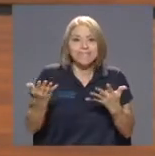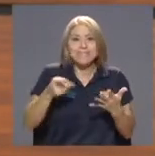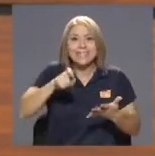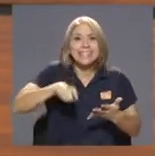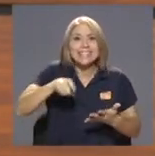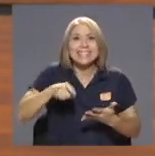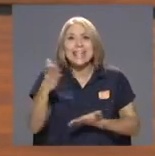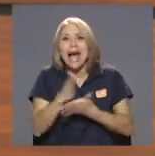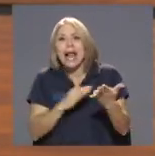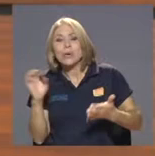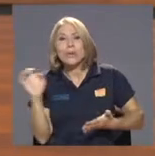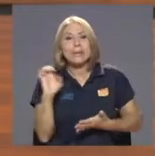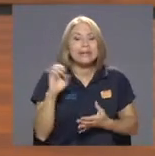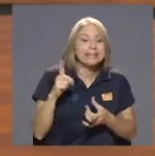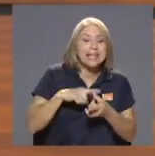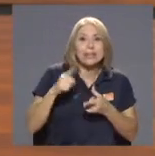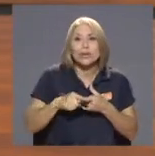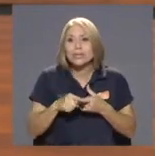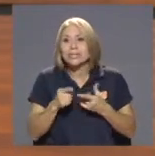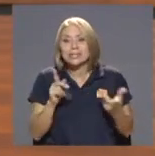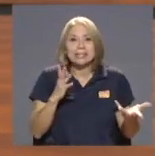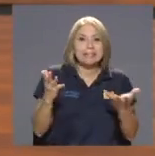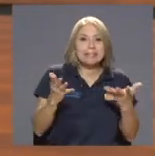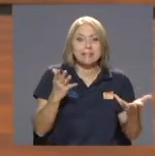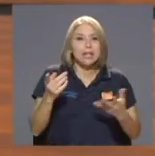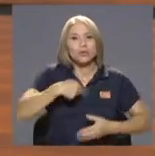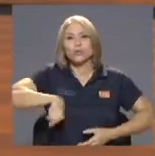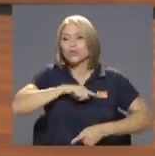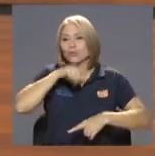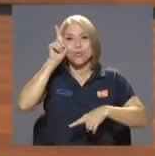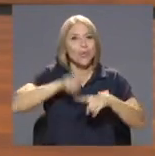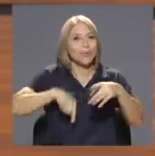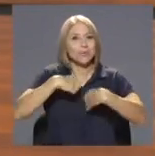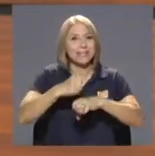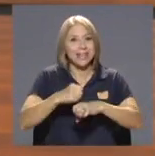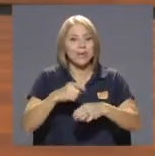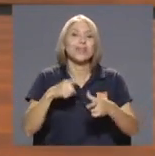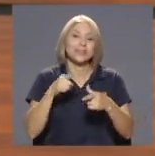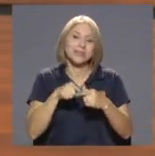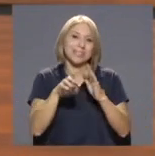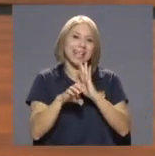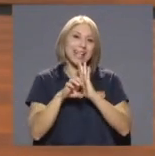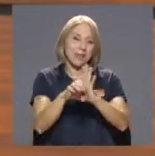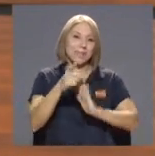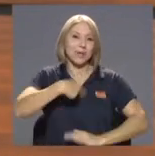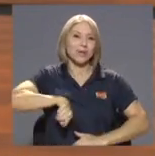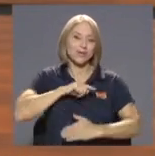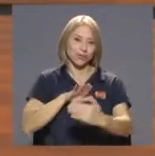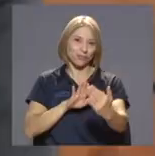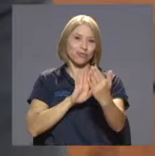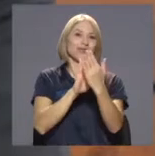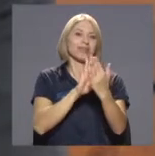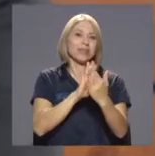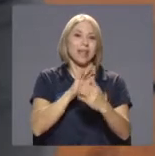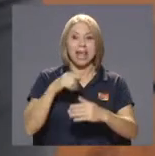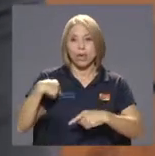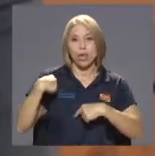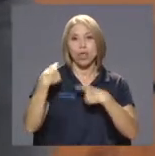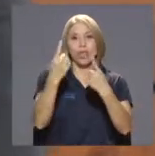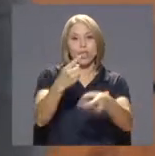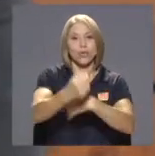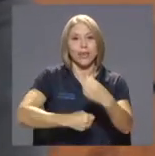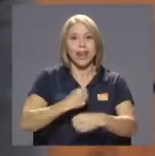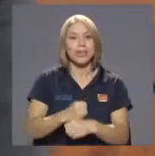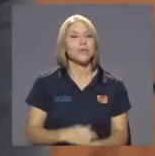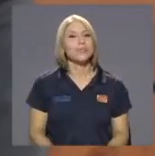comprar ciertas cosas, y en ese momento no podemos hacerlo. Esos son los ejemplos a los que nos enfrentamos generalmente todo el año. El